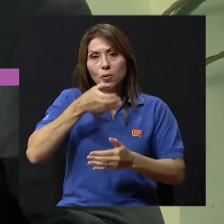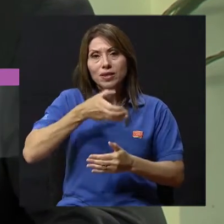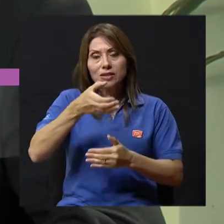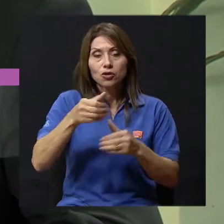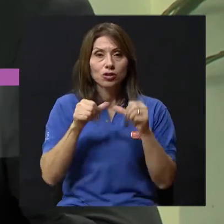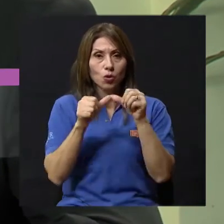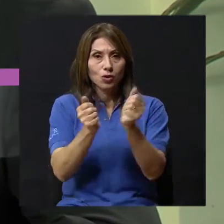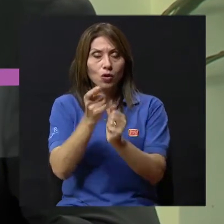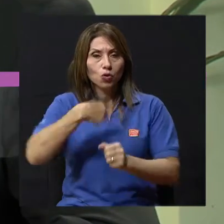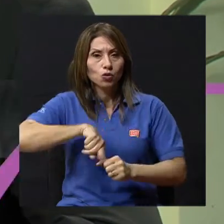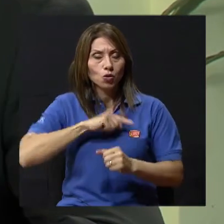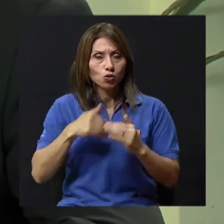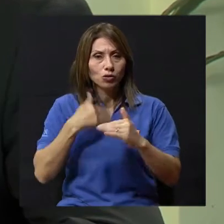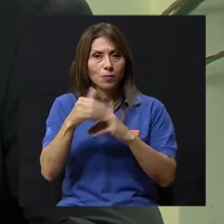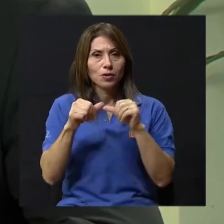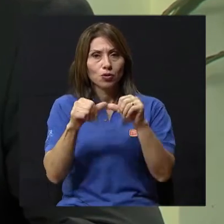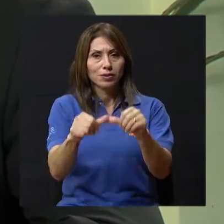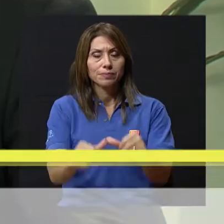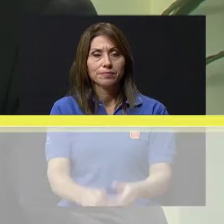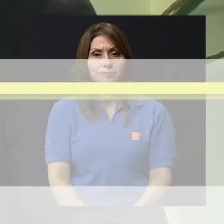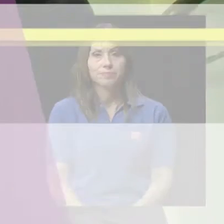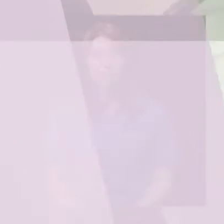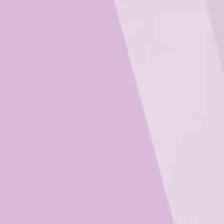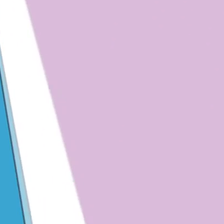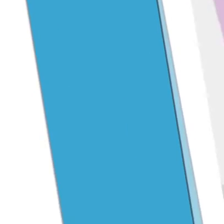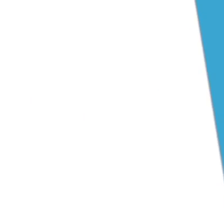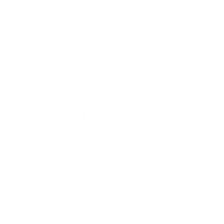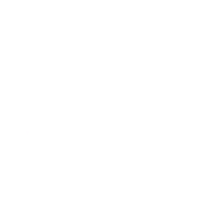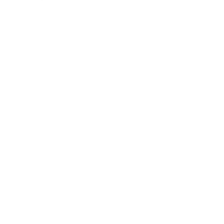recomendaciones. Quédense con nosotros y ya regresamos.